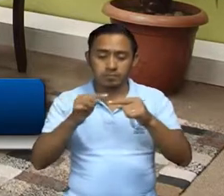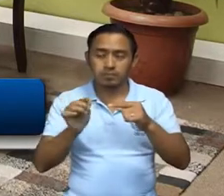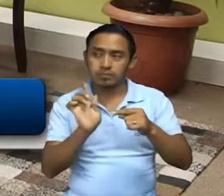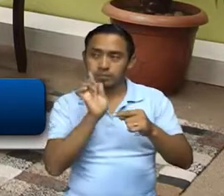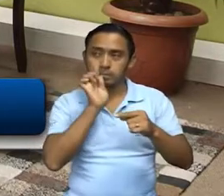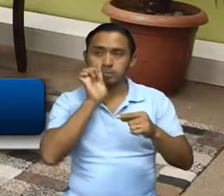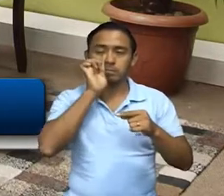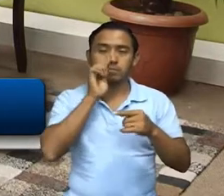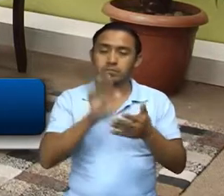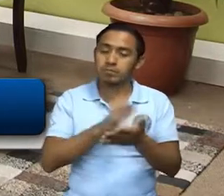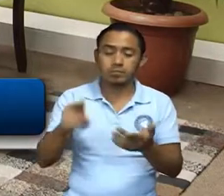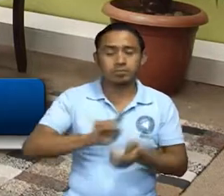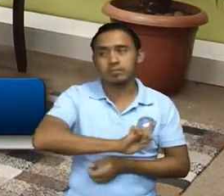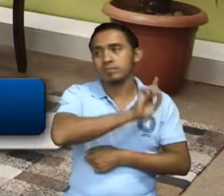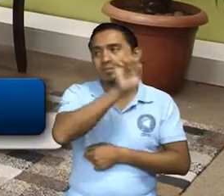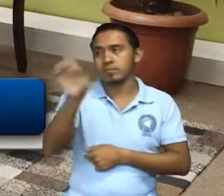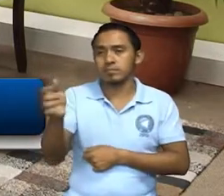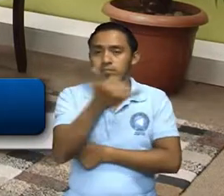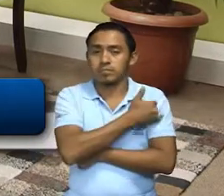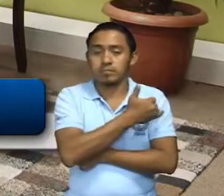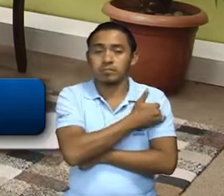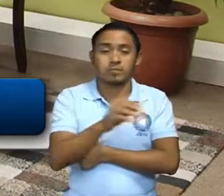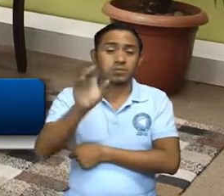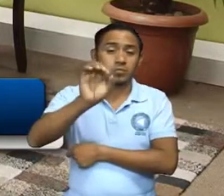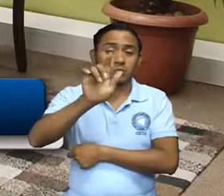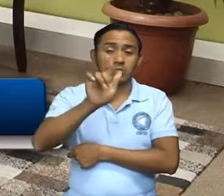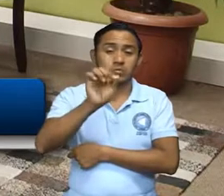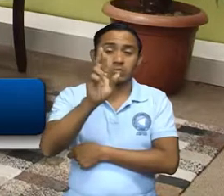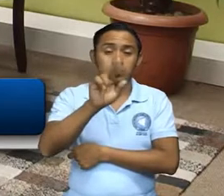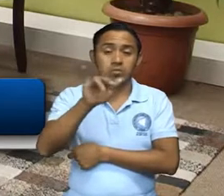se hace lo que es el traslado al servicio de otorrino de Lenin Fonseca.